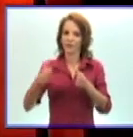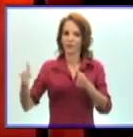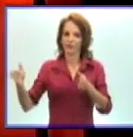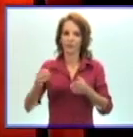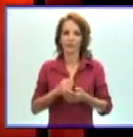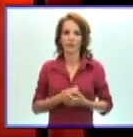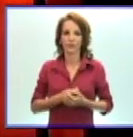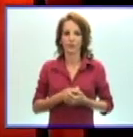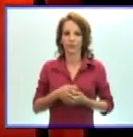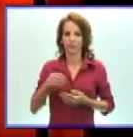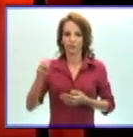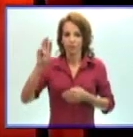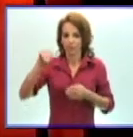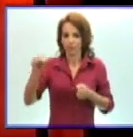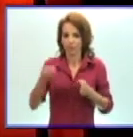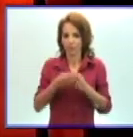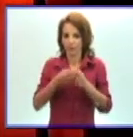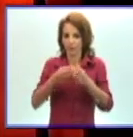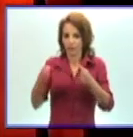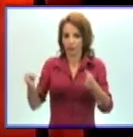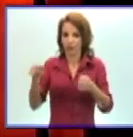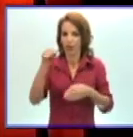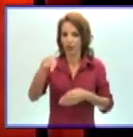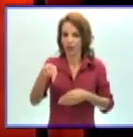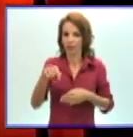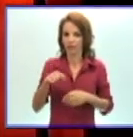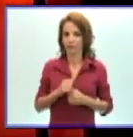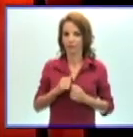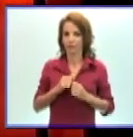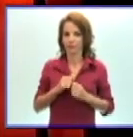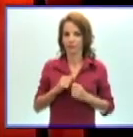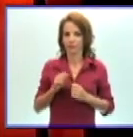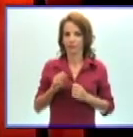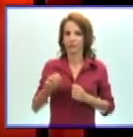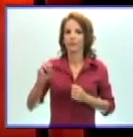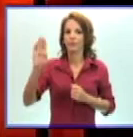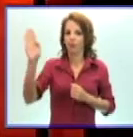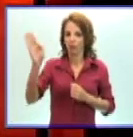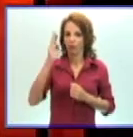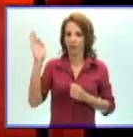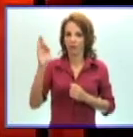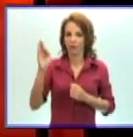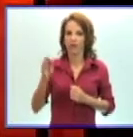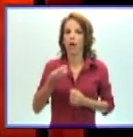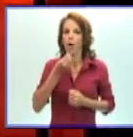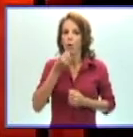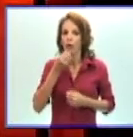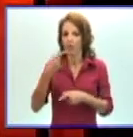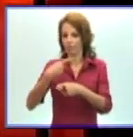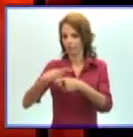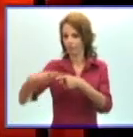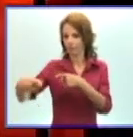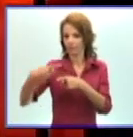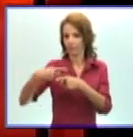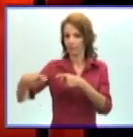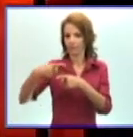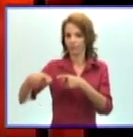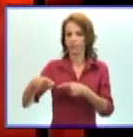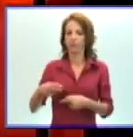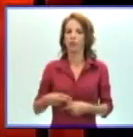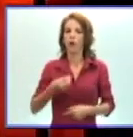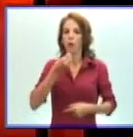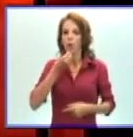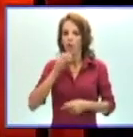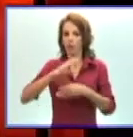que esas magnitudes físicas se pueden medir, ¿ya? Y que podemos hacer 2 tipos de mediciones. Las